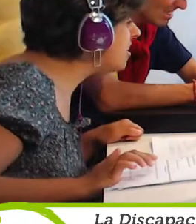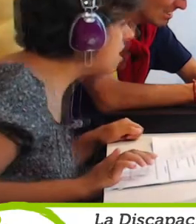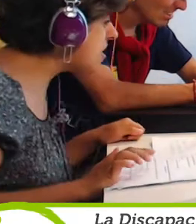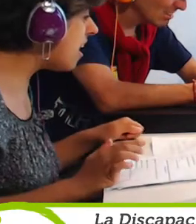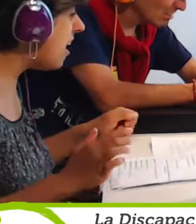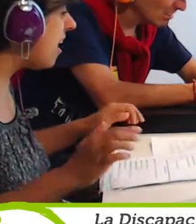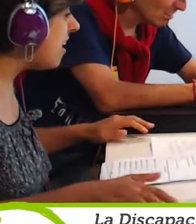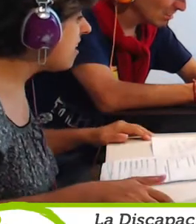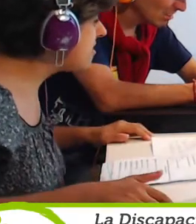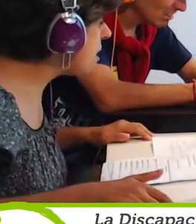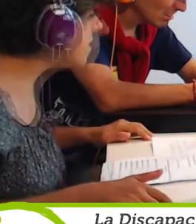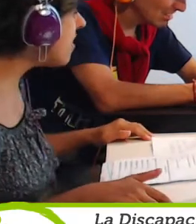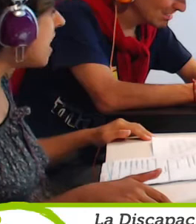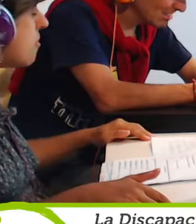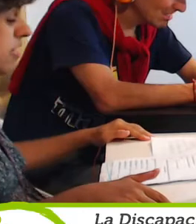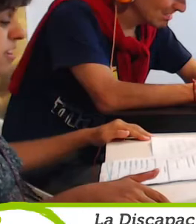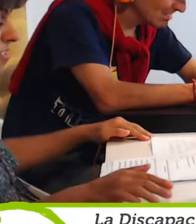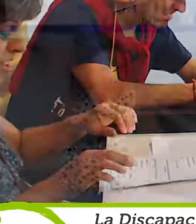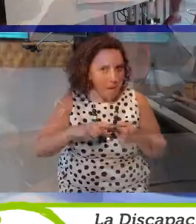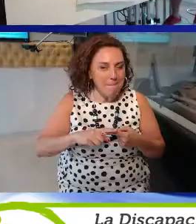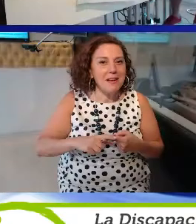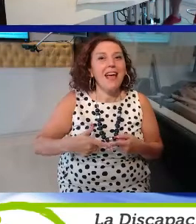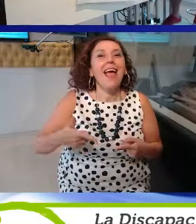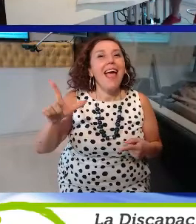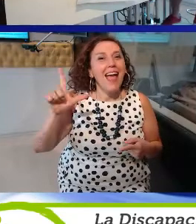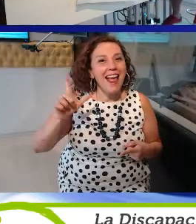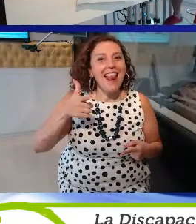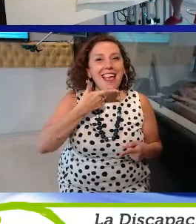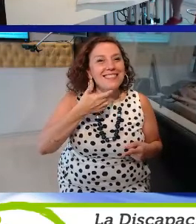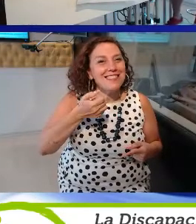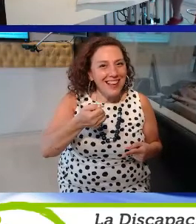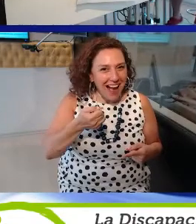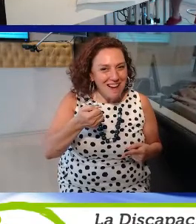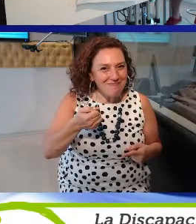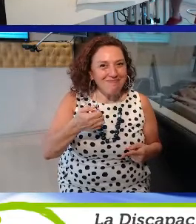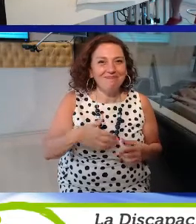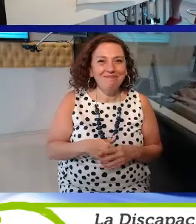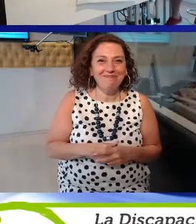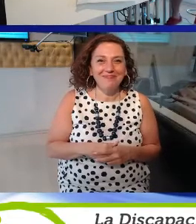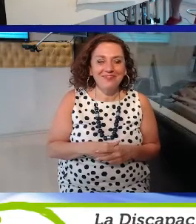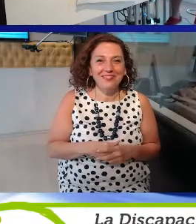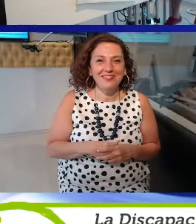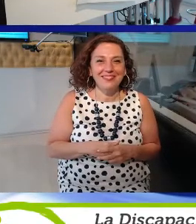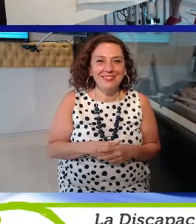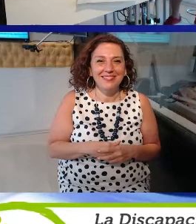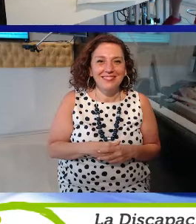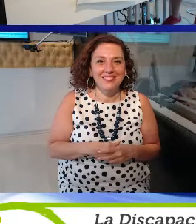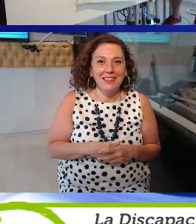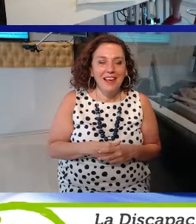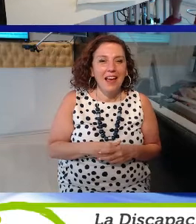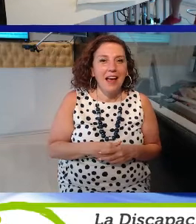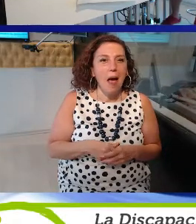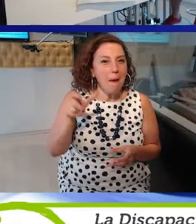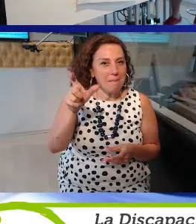Sí, Laura, intérprete de lengua de señas argentina. Y con la que estuvo la semana